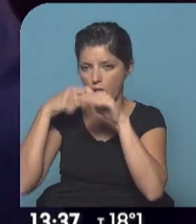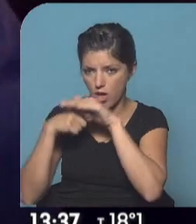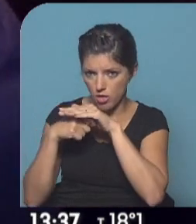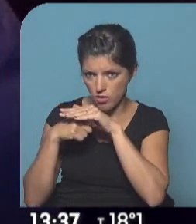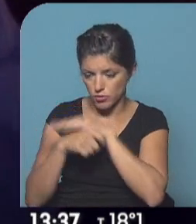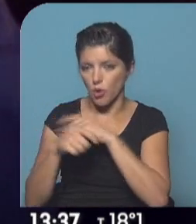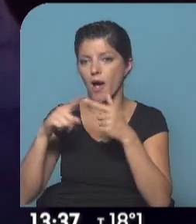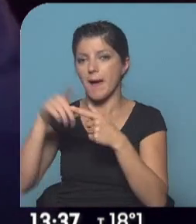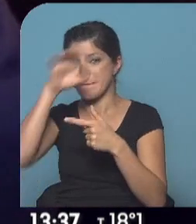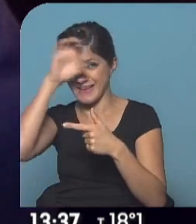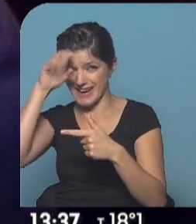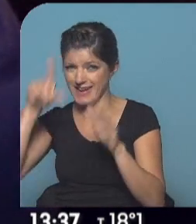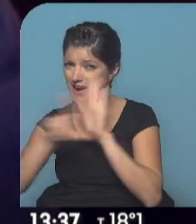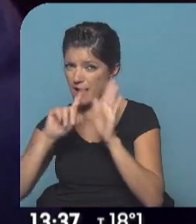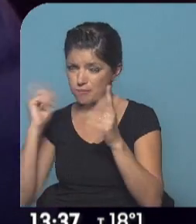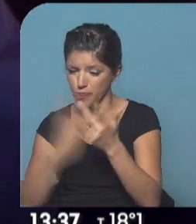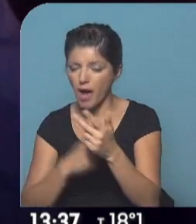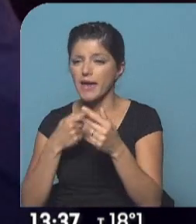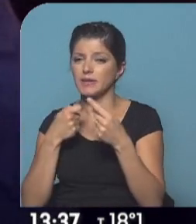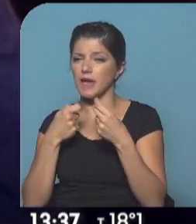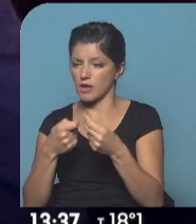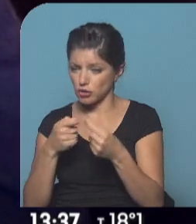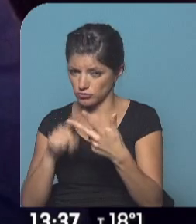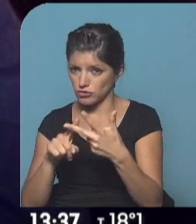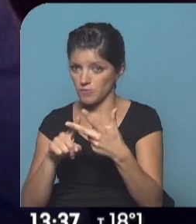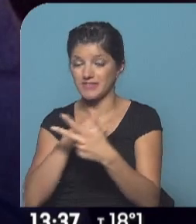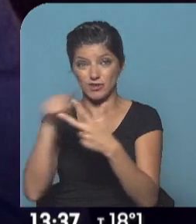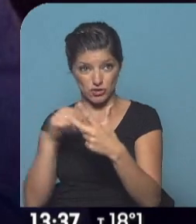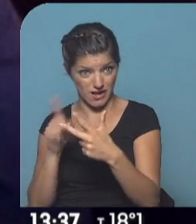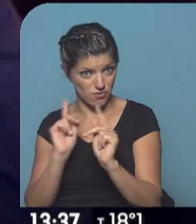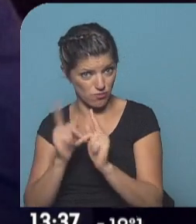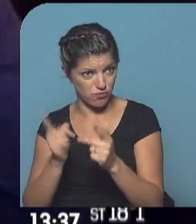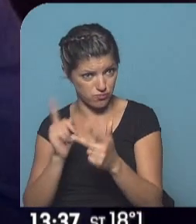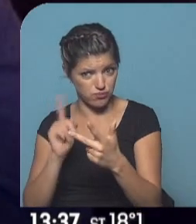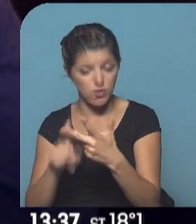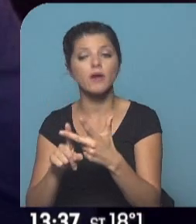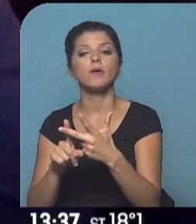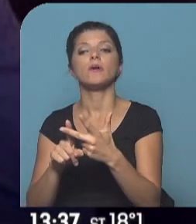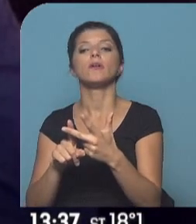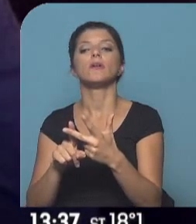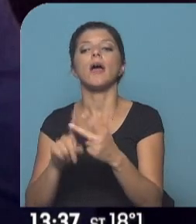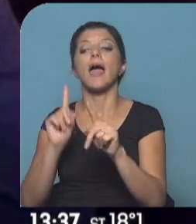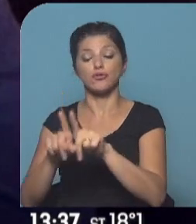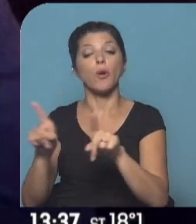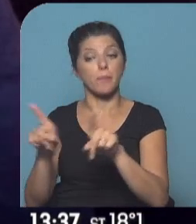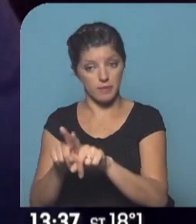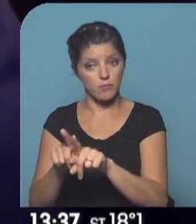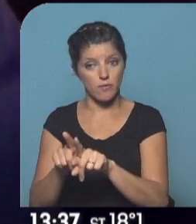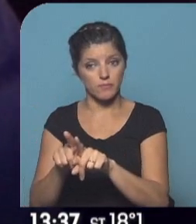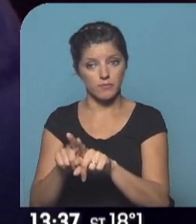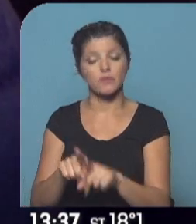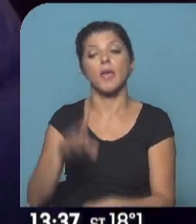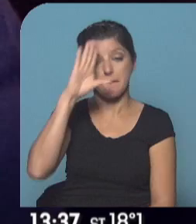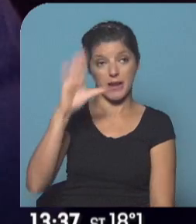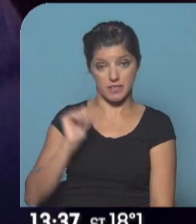minería ilegal, como es extorsión, esos comportamientos serán reprimidos con toda firmeza por la